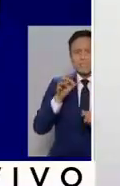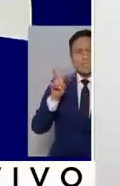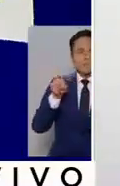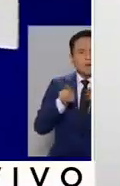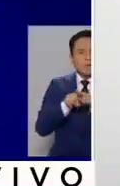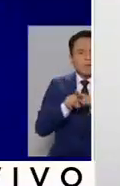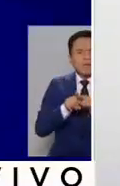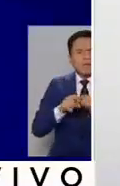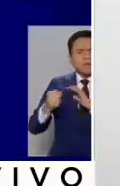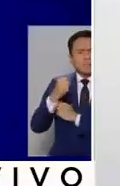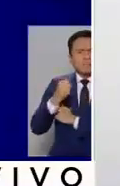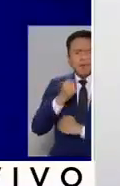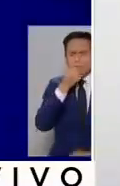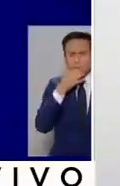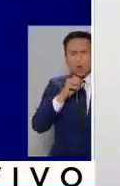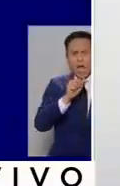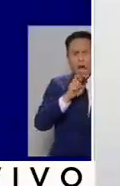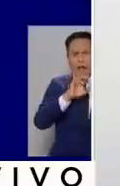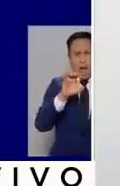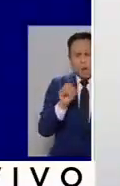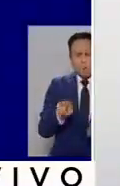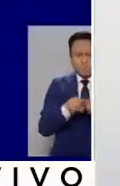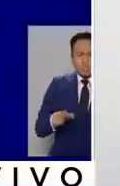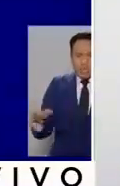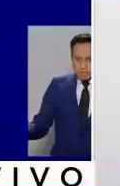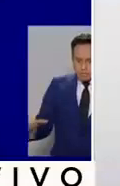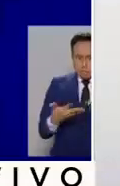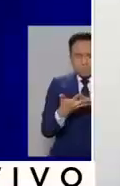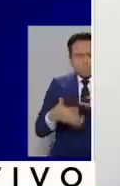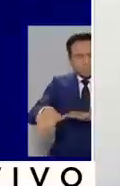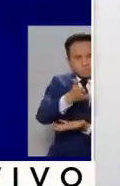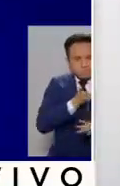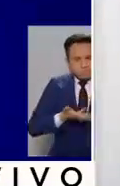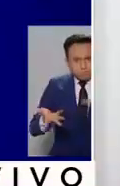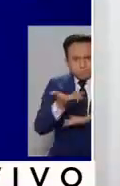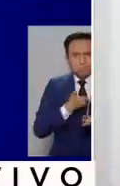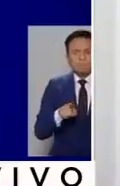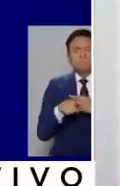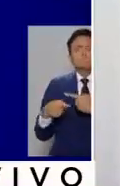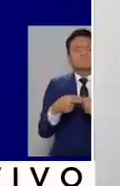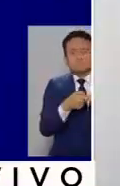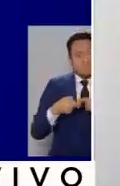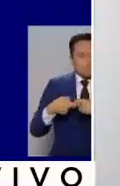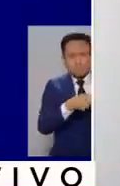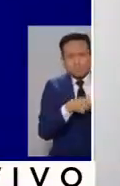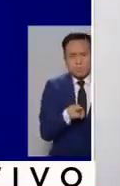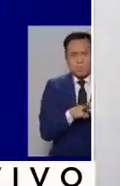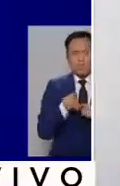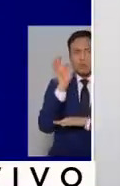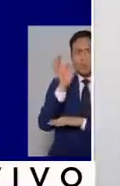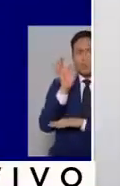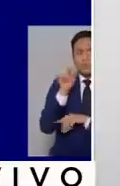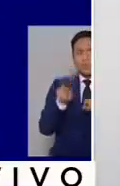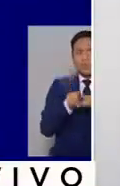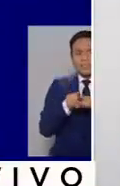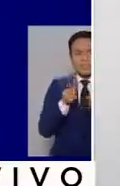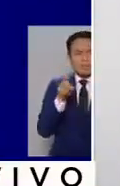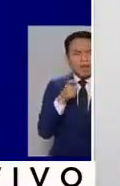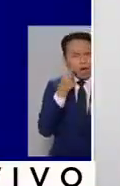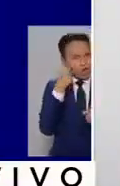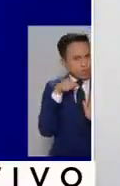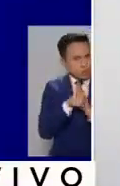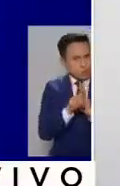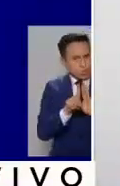nuevas termoeléctricas a carbón. Eso ha generado algo de dudas y también algunos expertos, analistas sobre todo, señalan que podría ser el